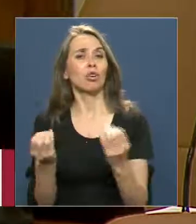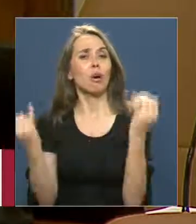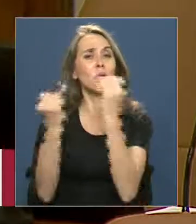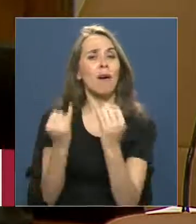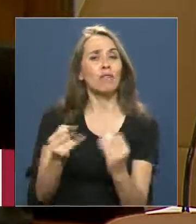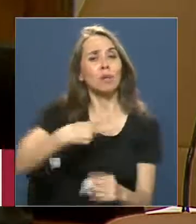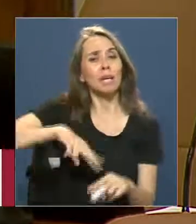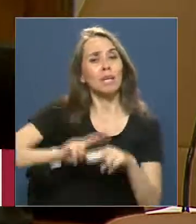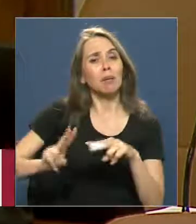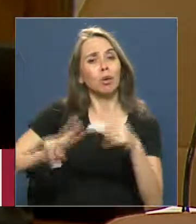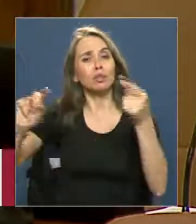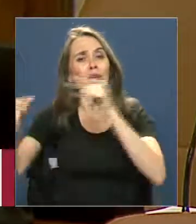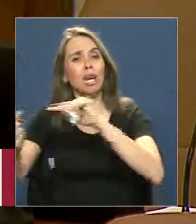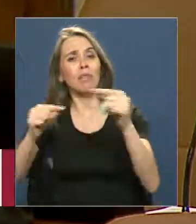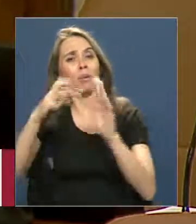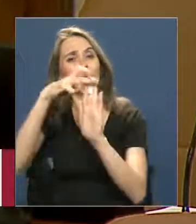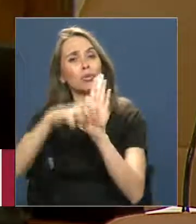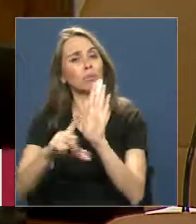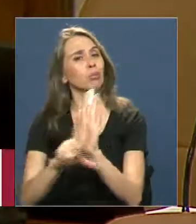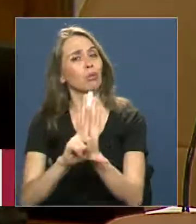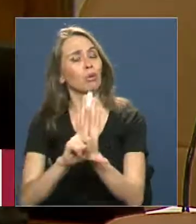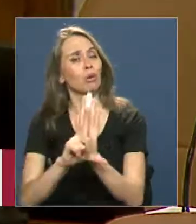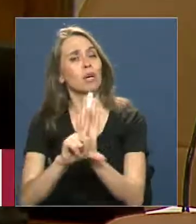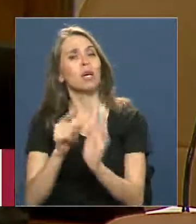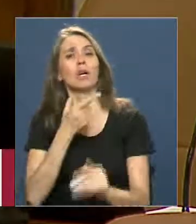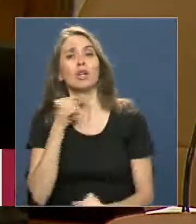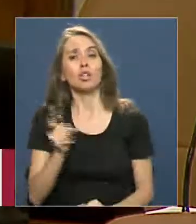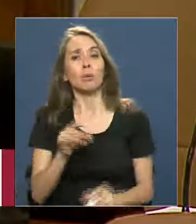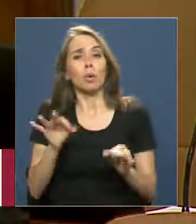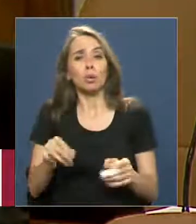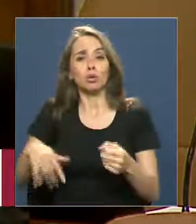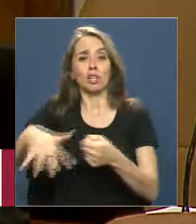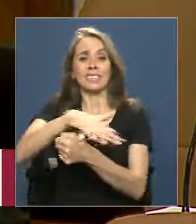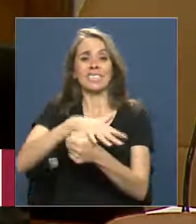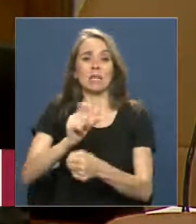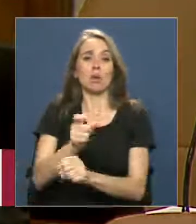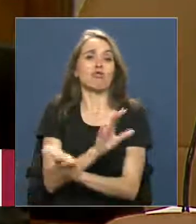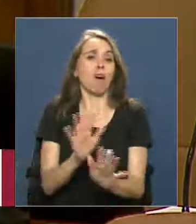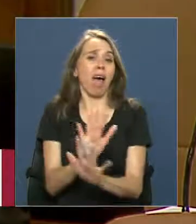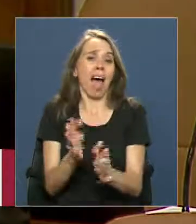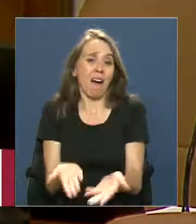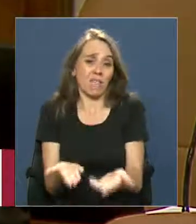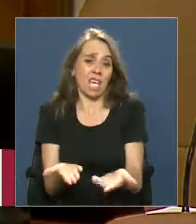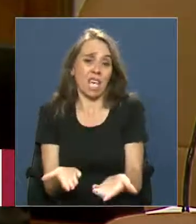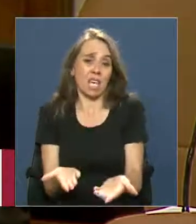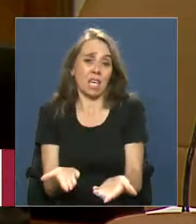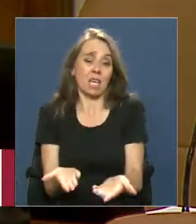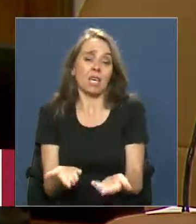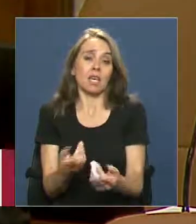discusión, y no me gustaría que en medio de la situación crítica en la que nos encontramos,